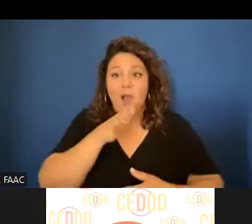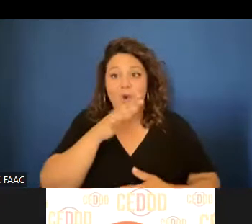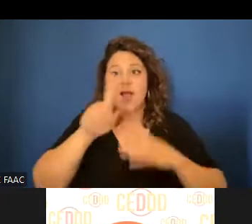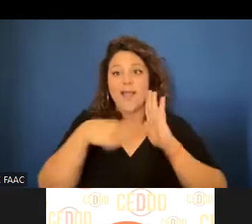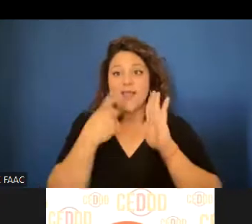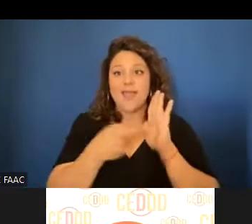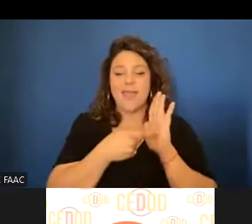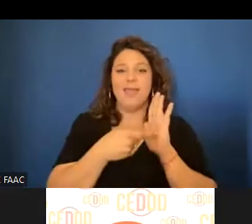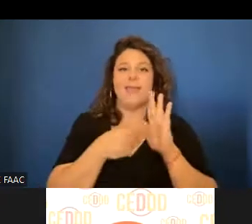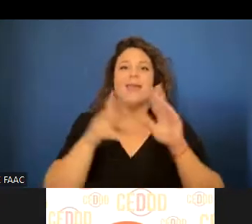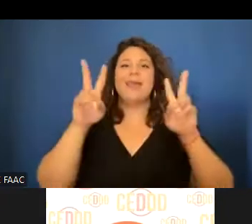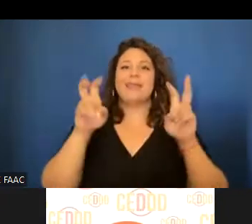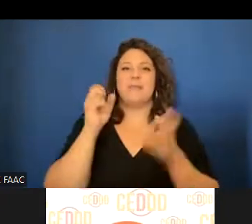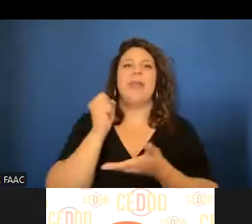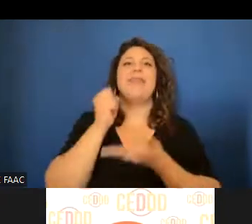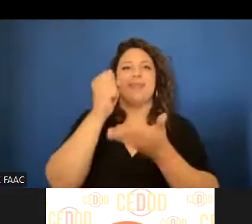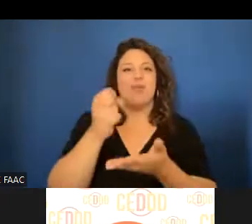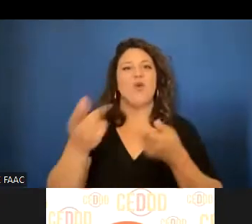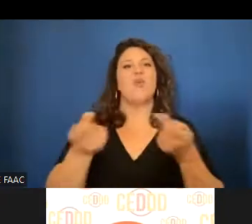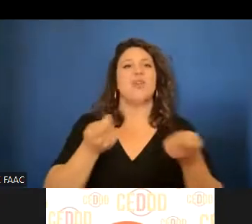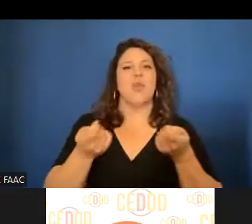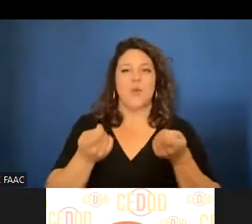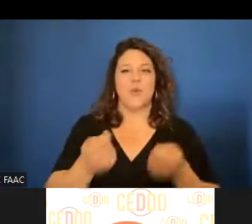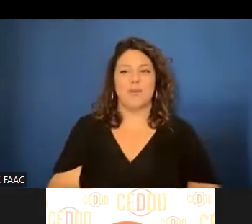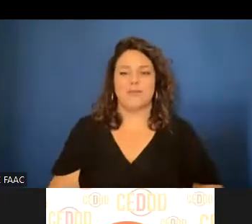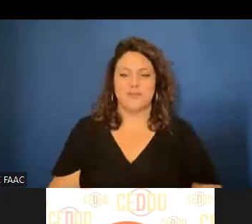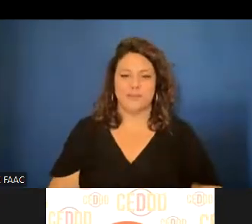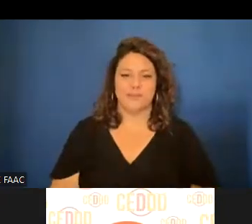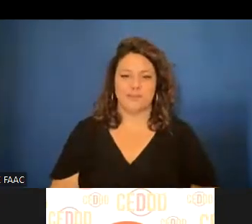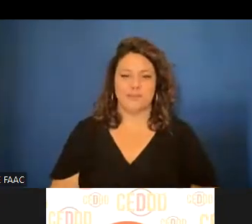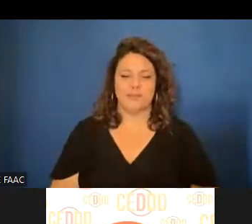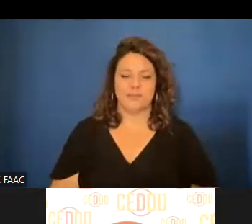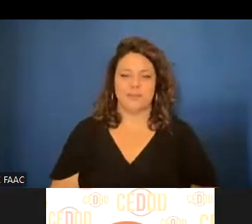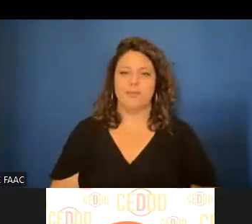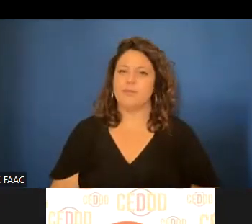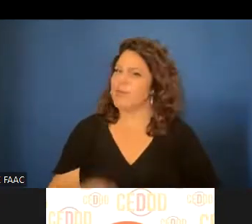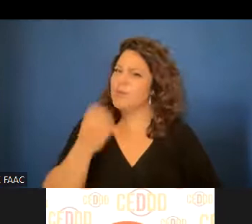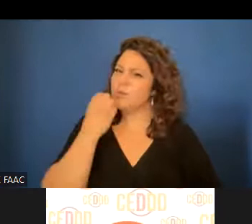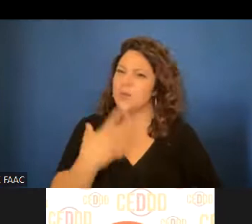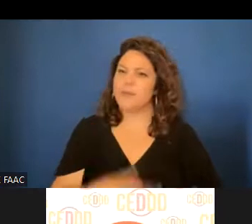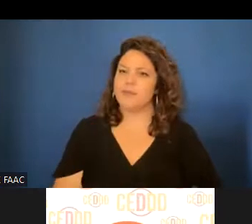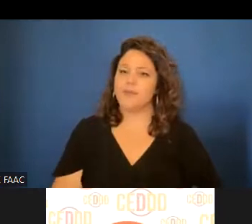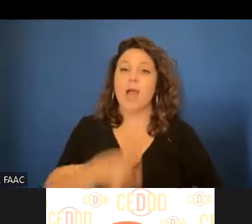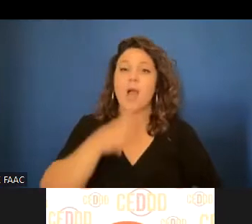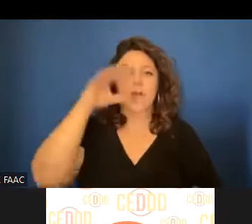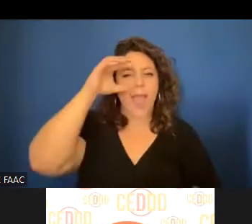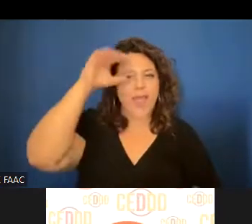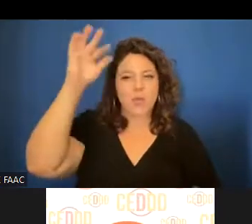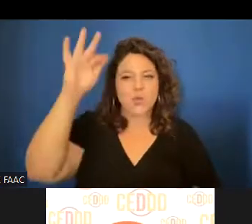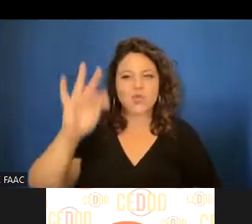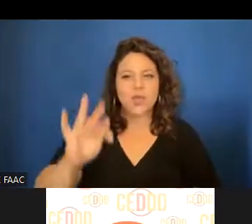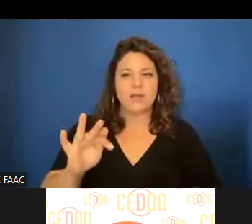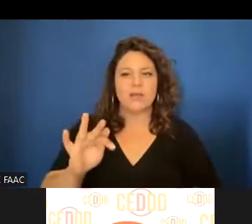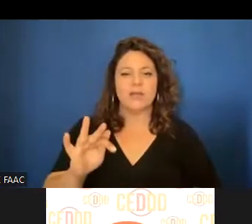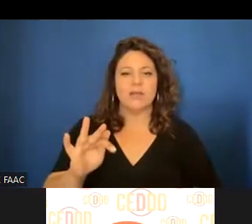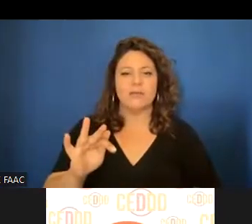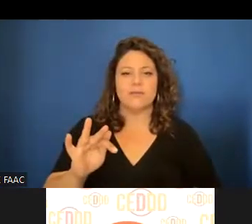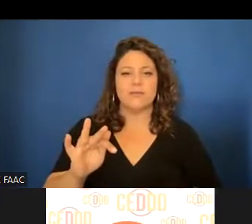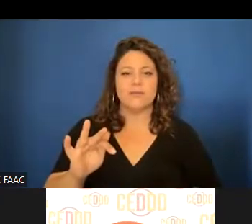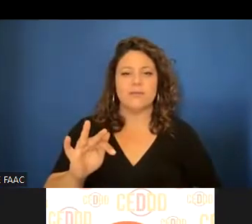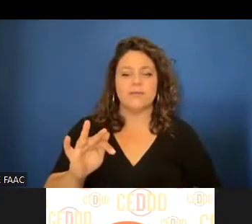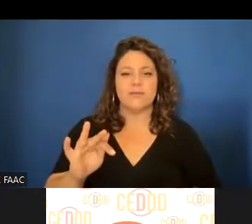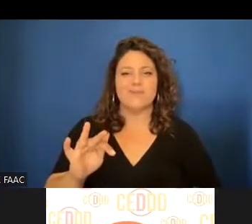discapacidad, ¿vale? ¿Por qué? Porque todas aquellas personas que a lo mejor sufrían un accidente y que tenían un problema y tenían